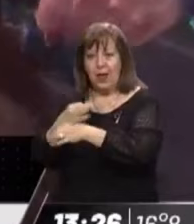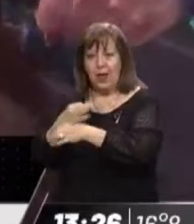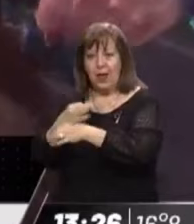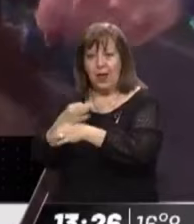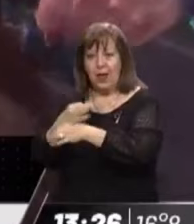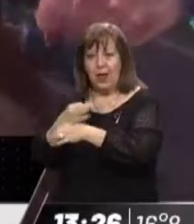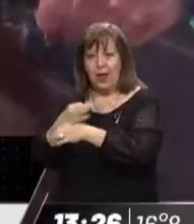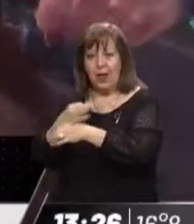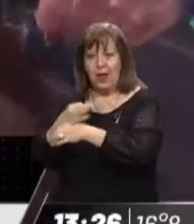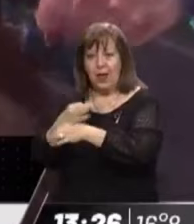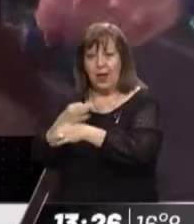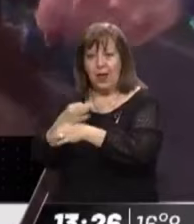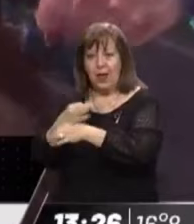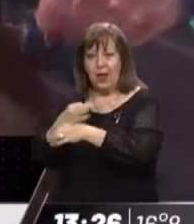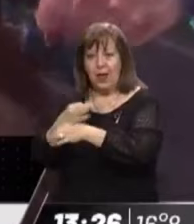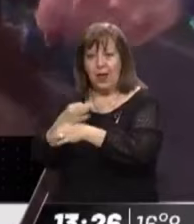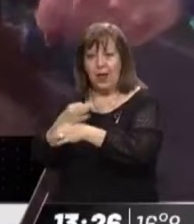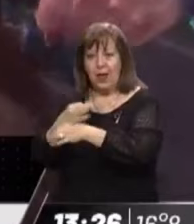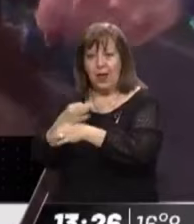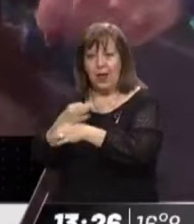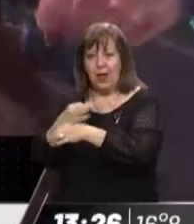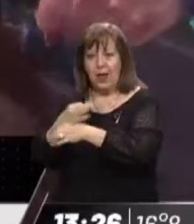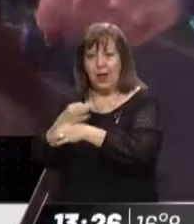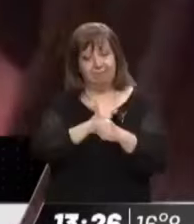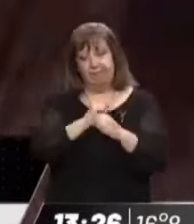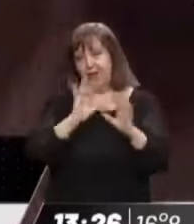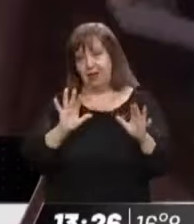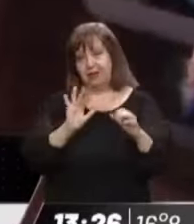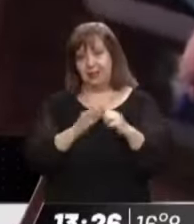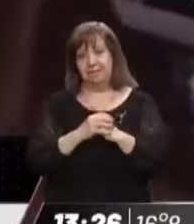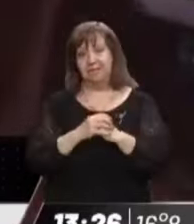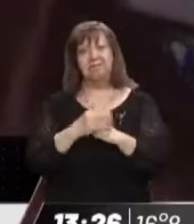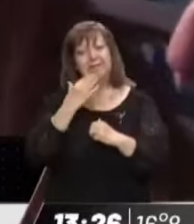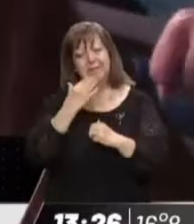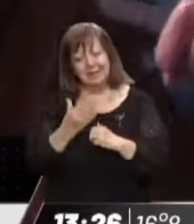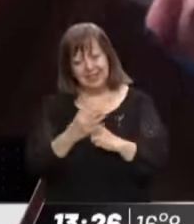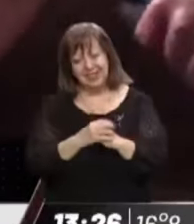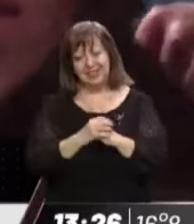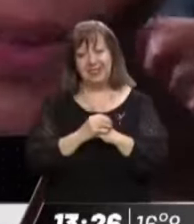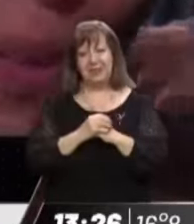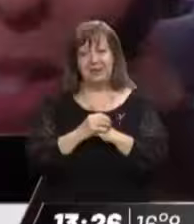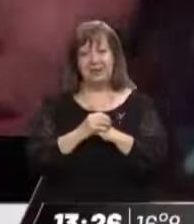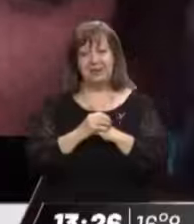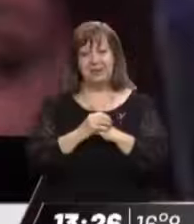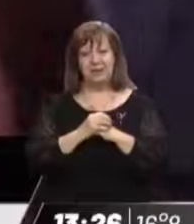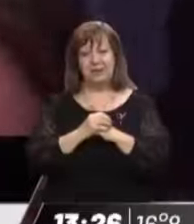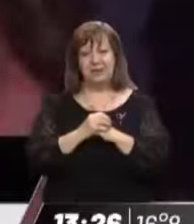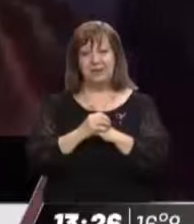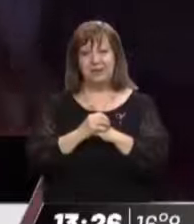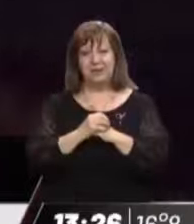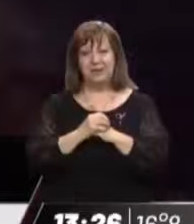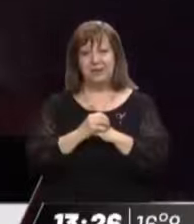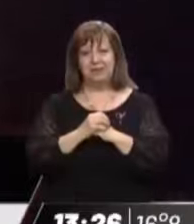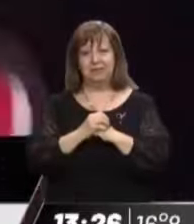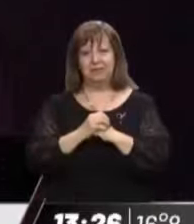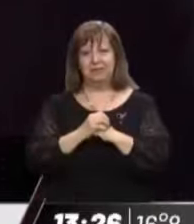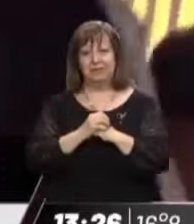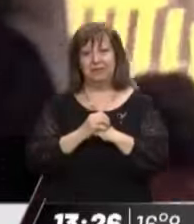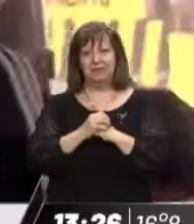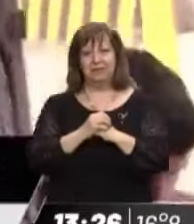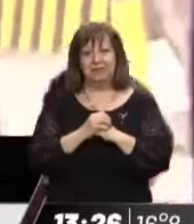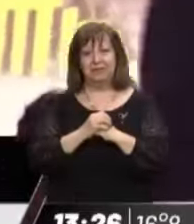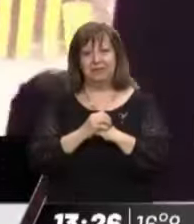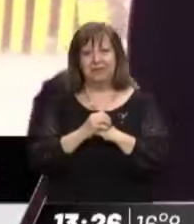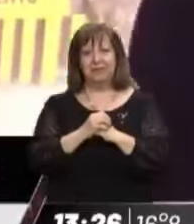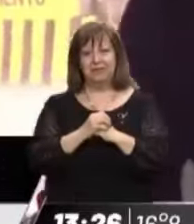gente. El chofer sí, no, sí, lo voy a aclarar porque además, bueno, los primeros para que los... El chofer no me dijo, el chofer me hacía seña de que estaba